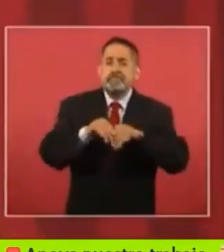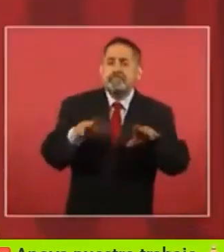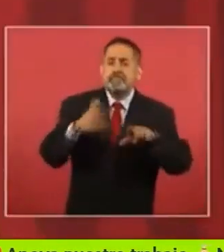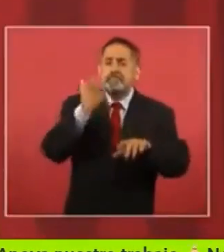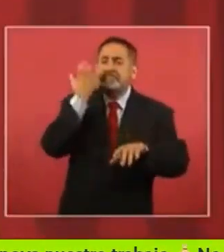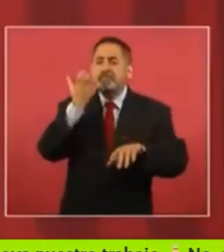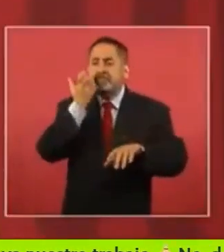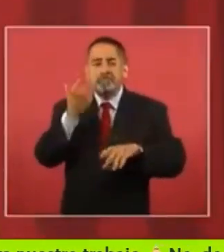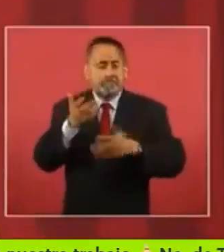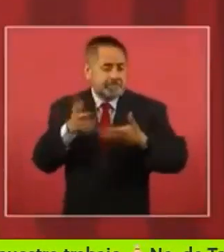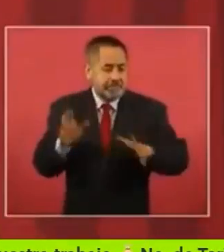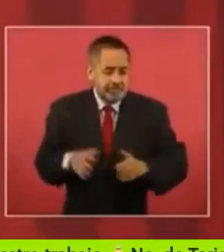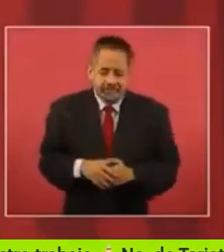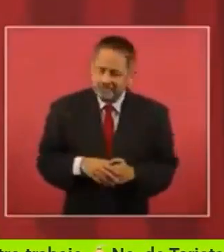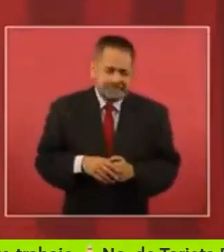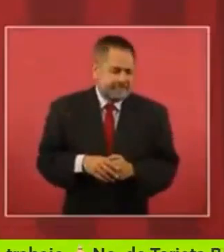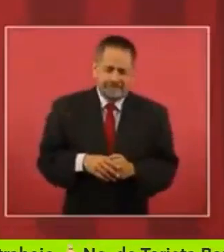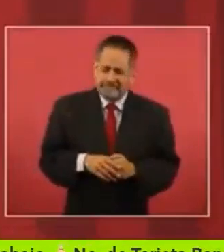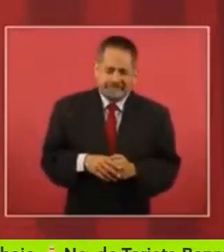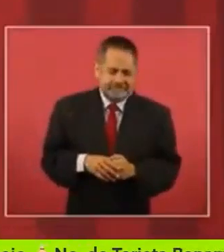ya con eso